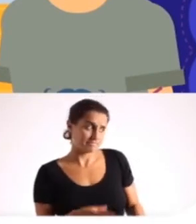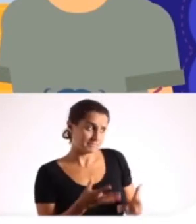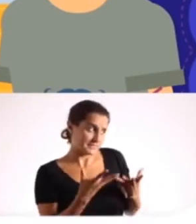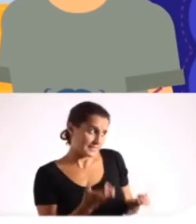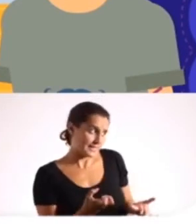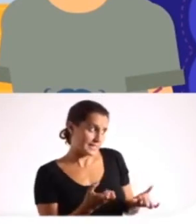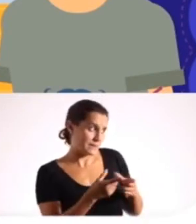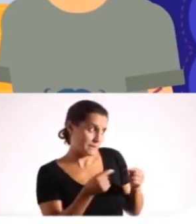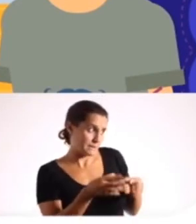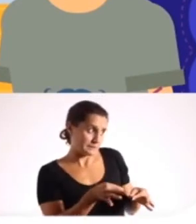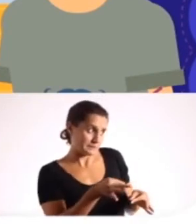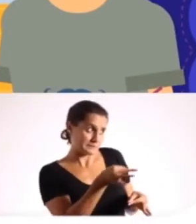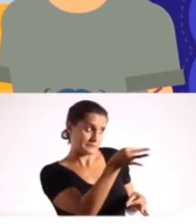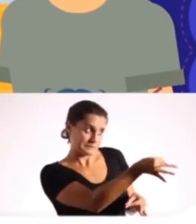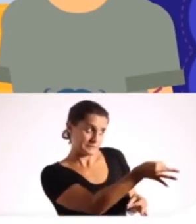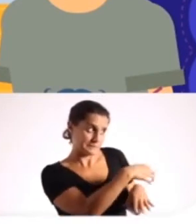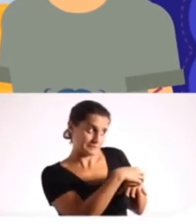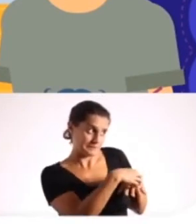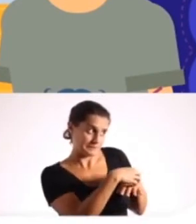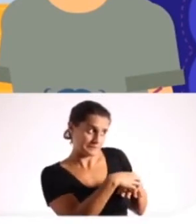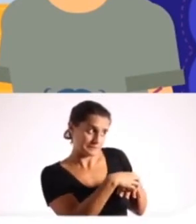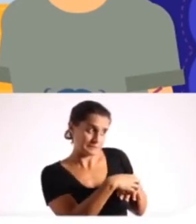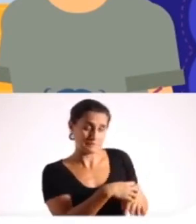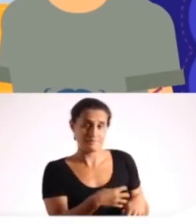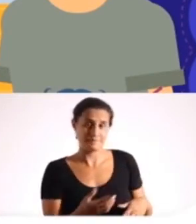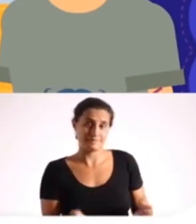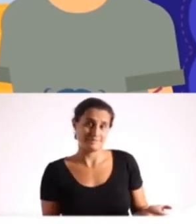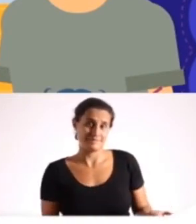¿Pañuelo para tus alergias?